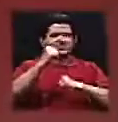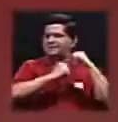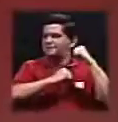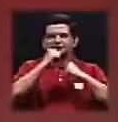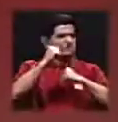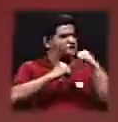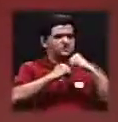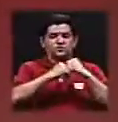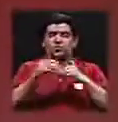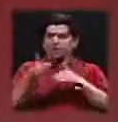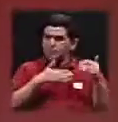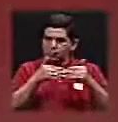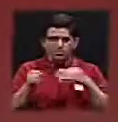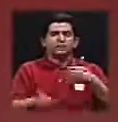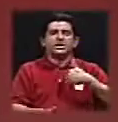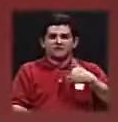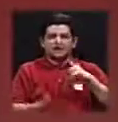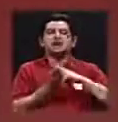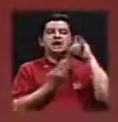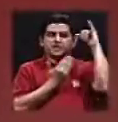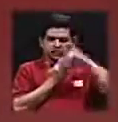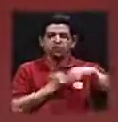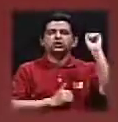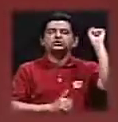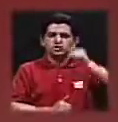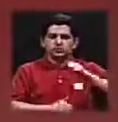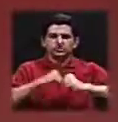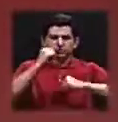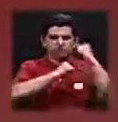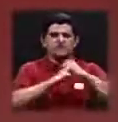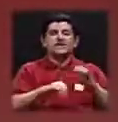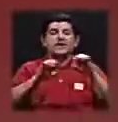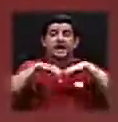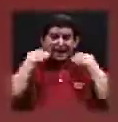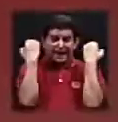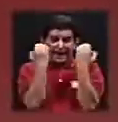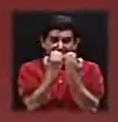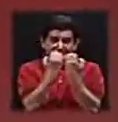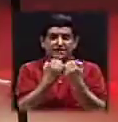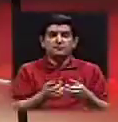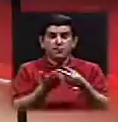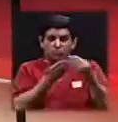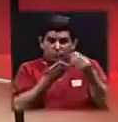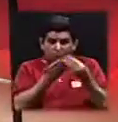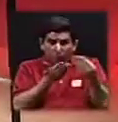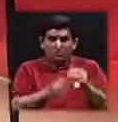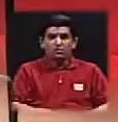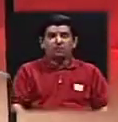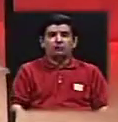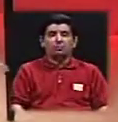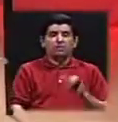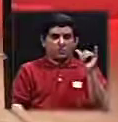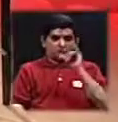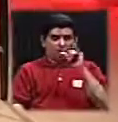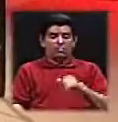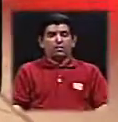infraestructura, aun cuando hay proyectos de infraestructura, hay equipamientos, hay